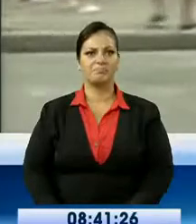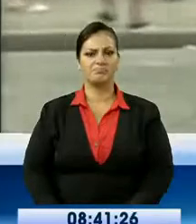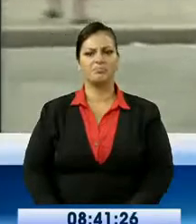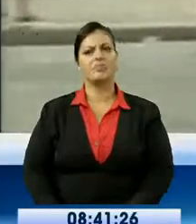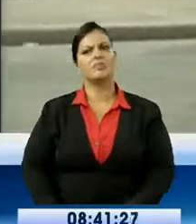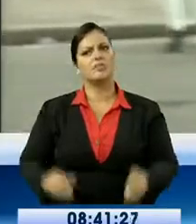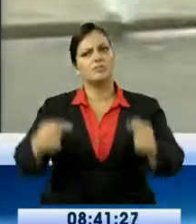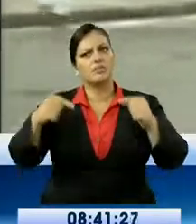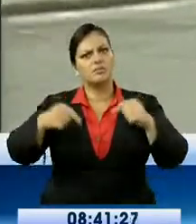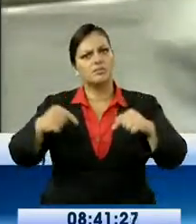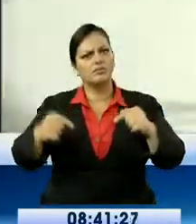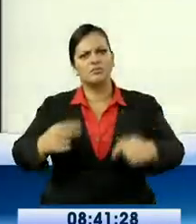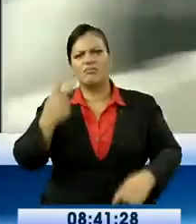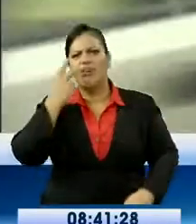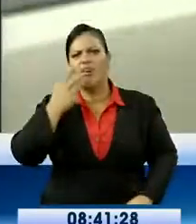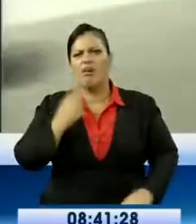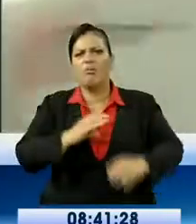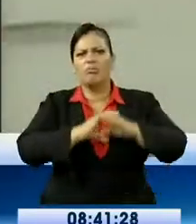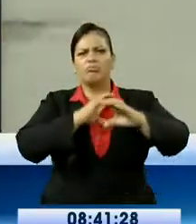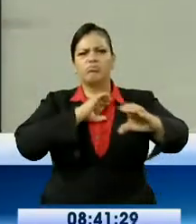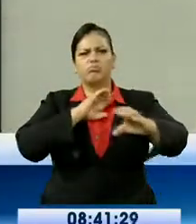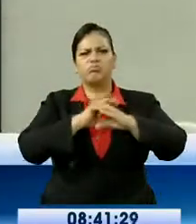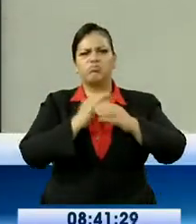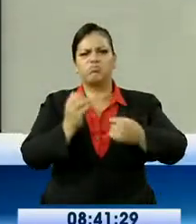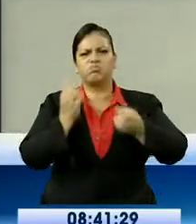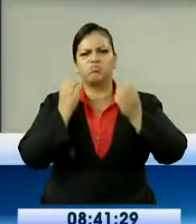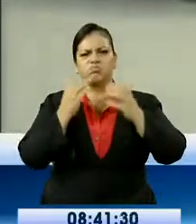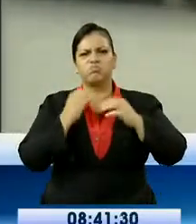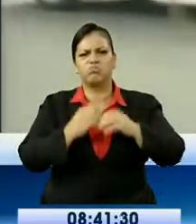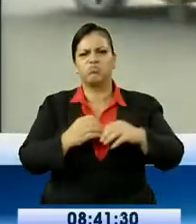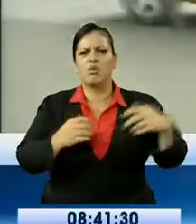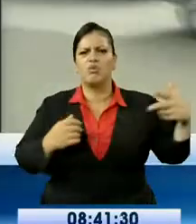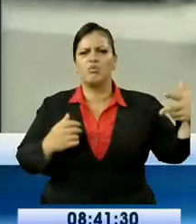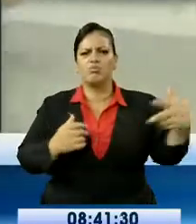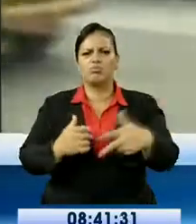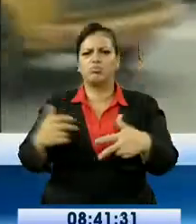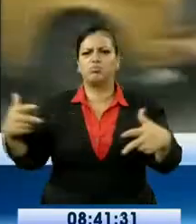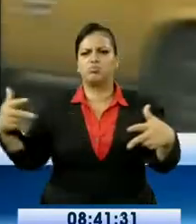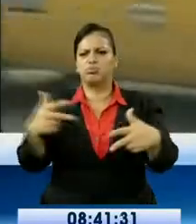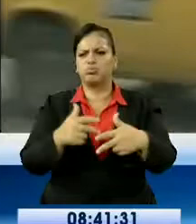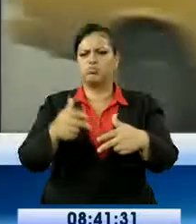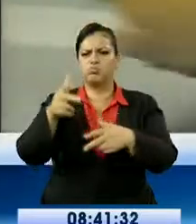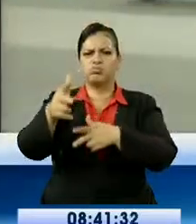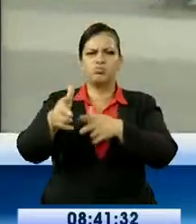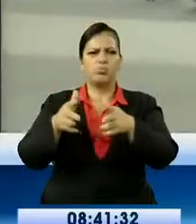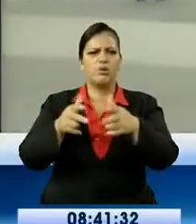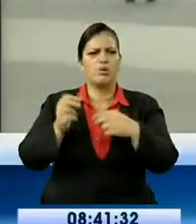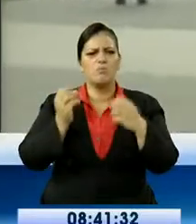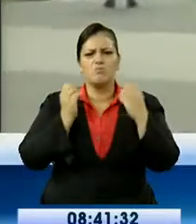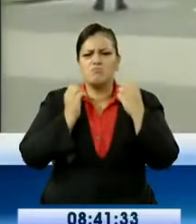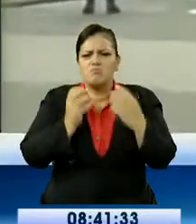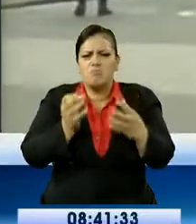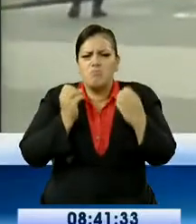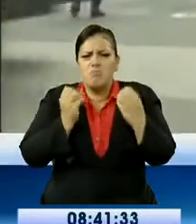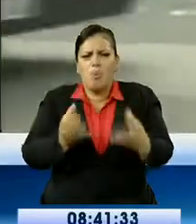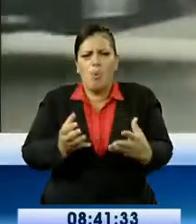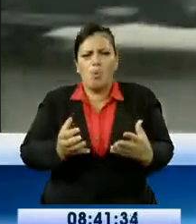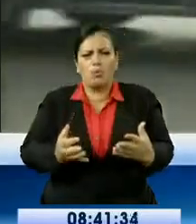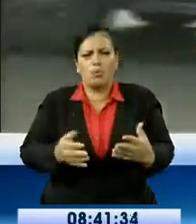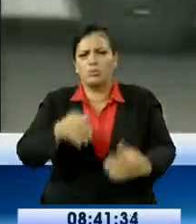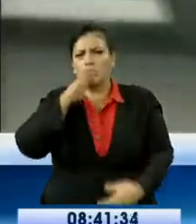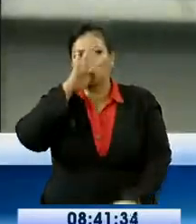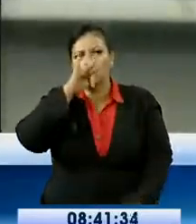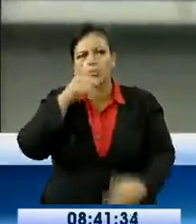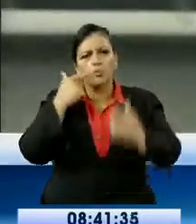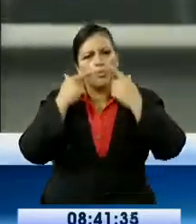decir eso, porque justamente el volumen de la circulación de los buses. Señor, buenos días. Oiga, aquí, ¿cómo